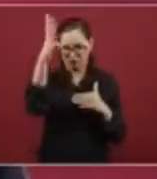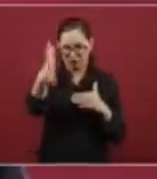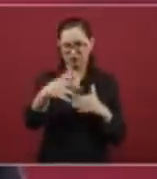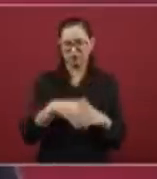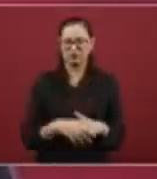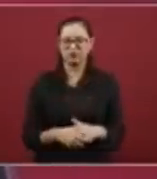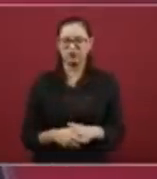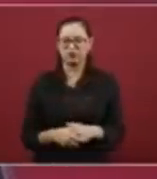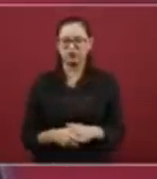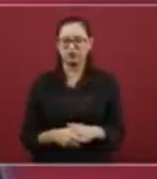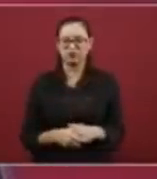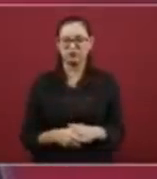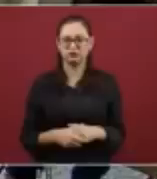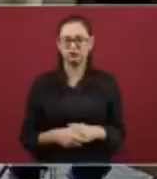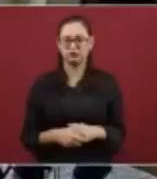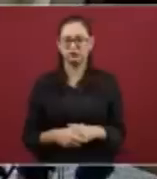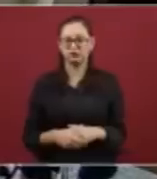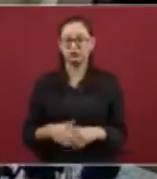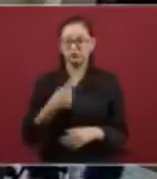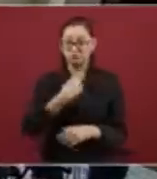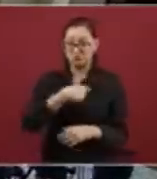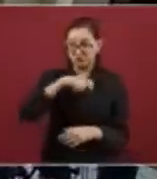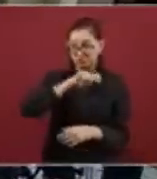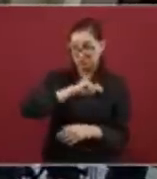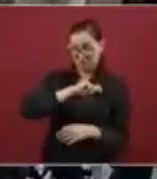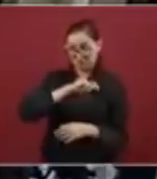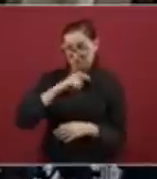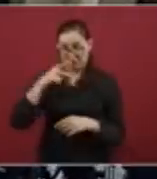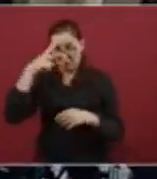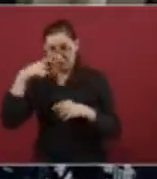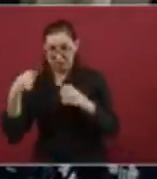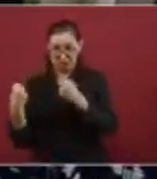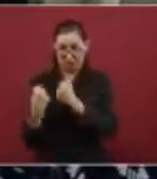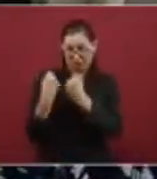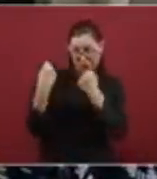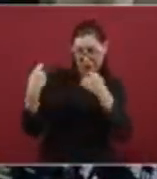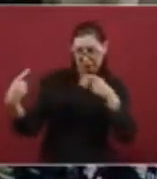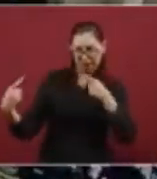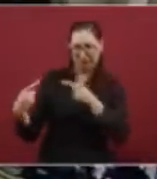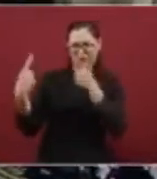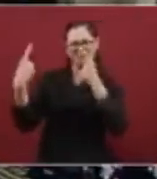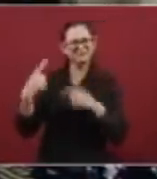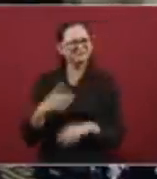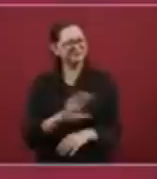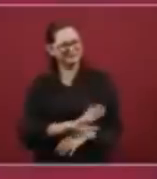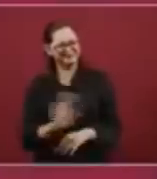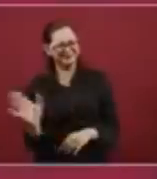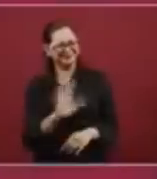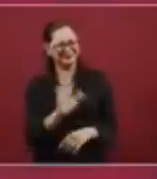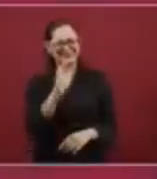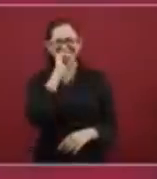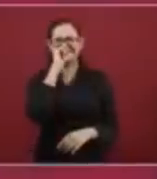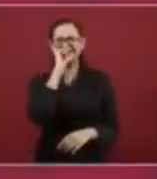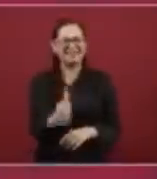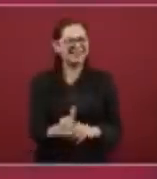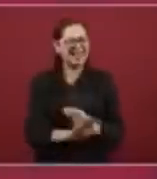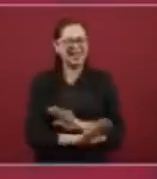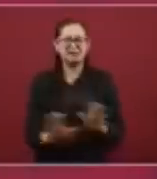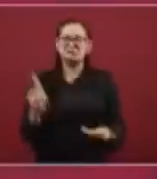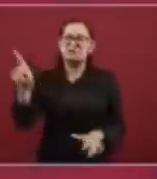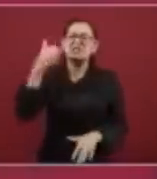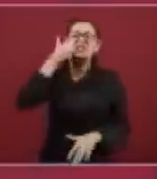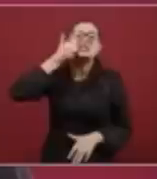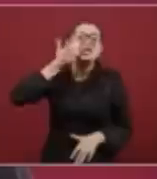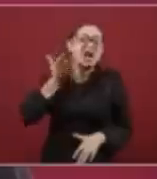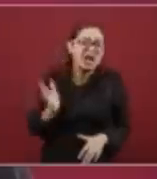pone en riesgo la relación bilateral México-España? No, con no, esta no, para nada. No se pone en riesgo. Esto es un asunto de voluntades y